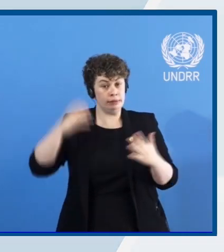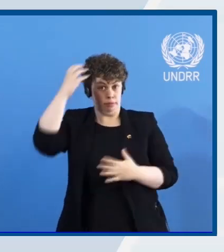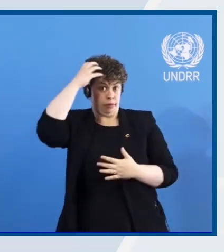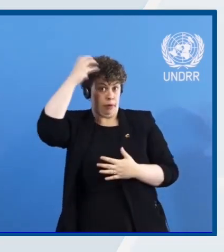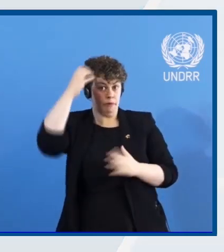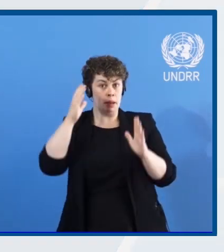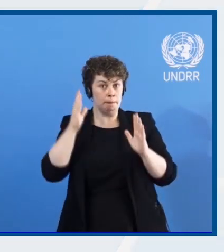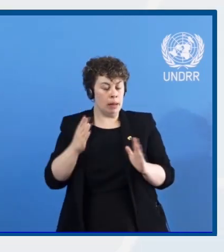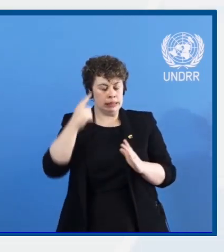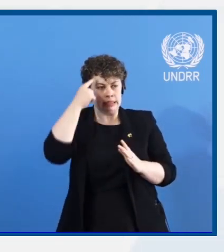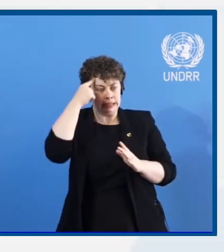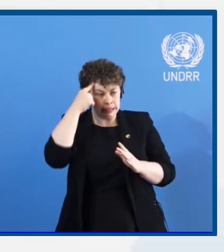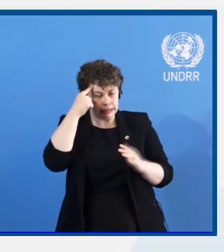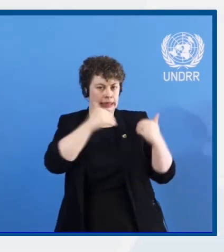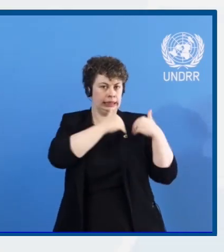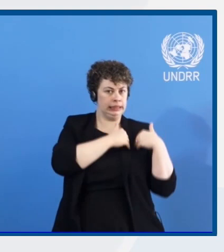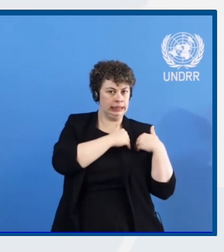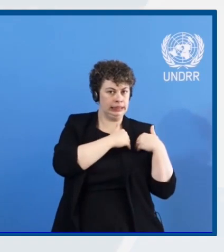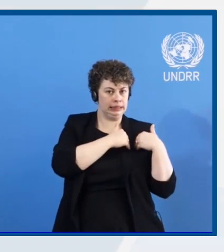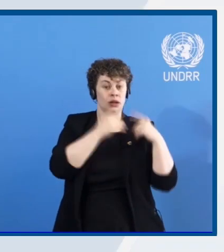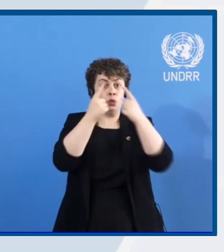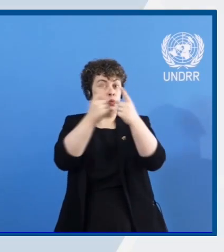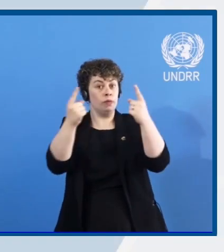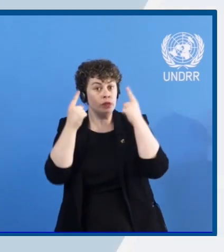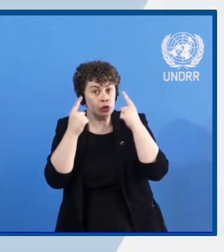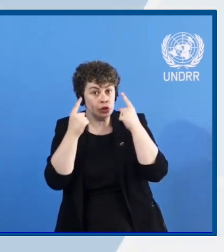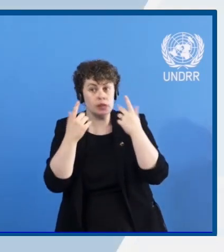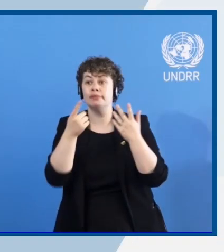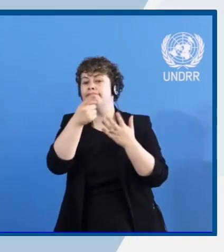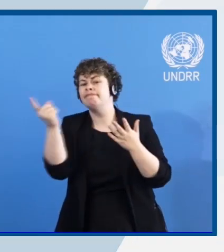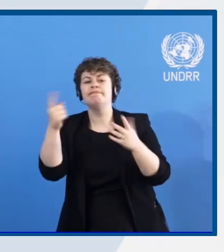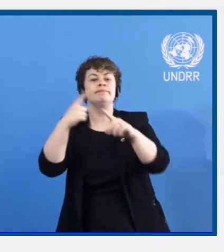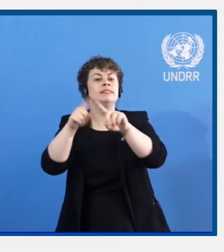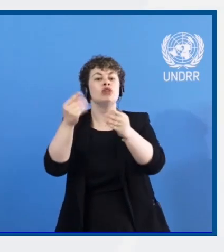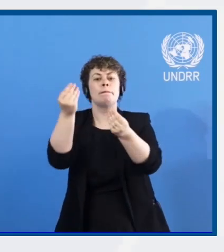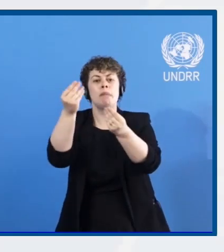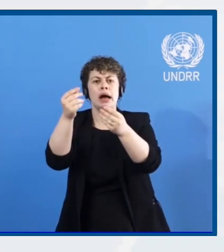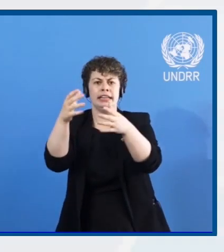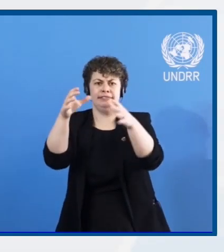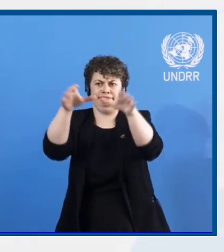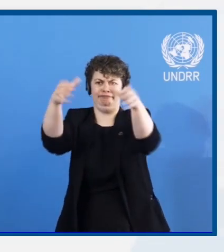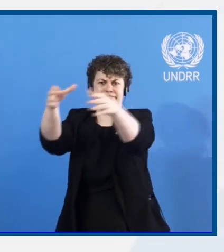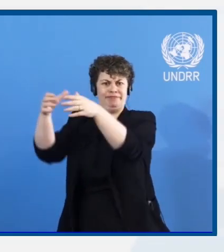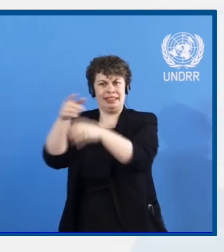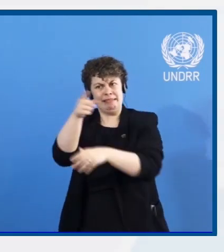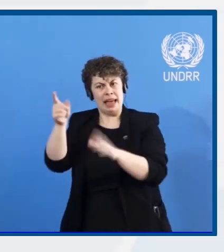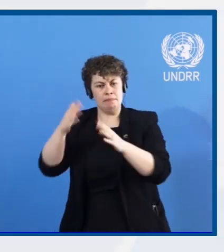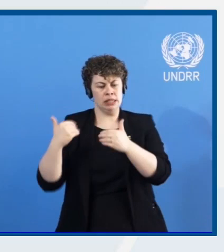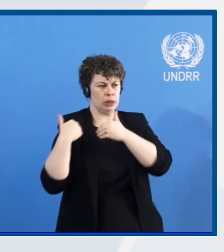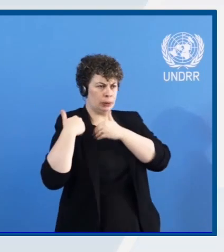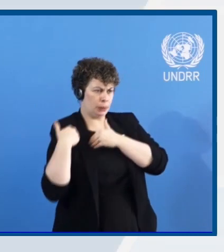que manejan las finanzas, pero también está en el ámbito de la toma de decisiones del